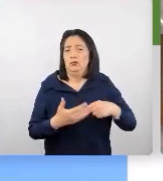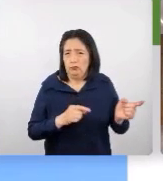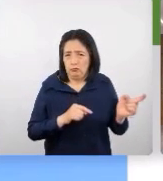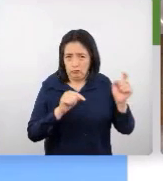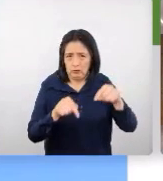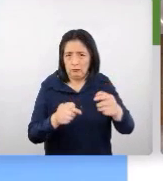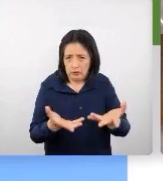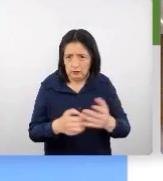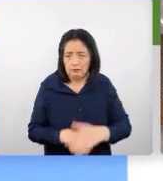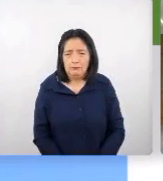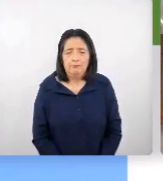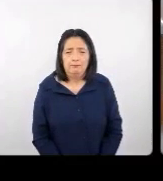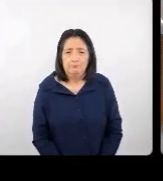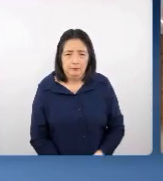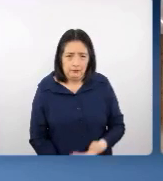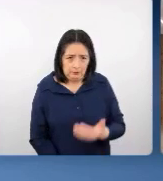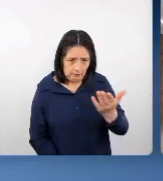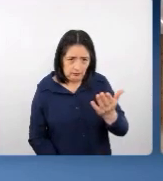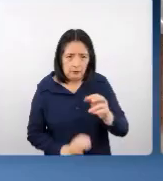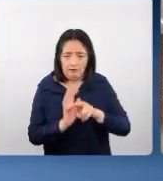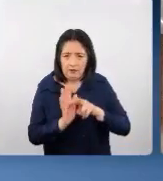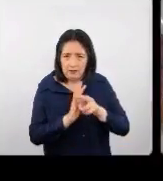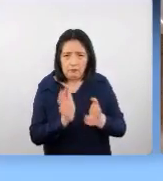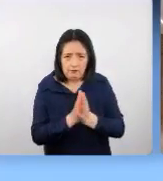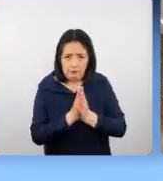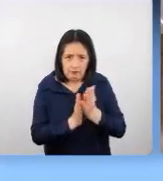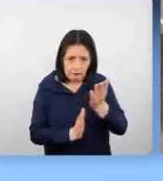física. Adelante con el video, por favor.